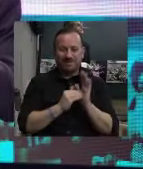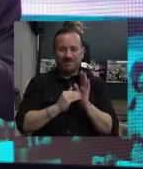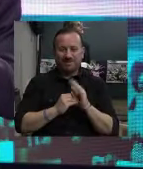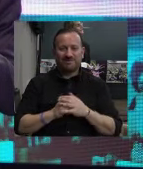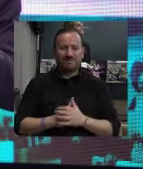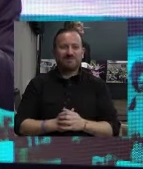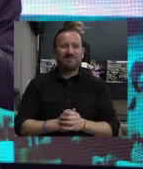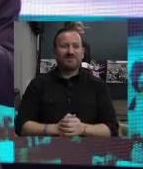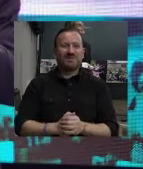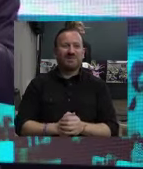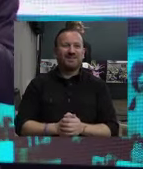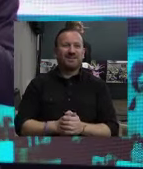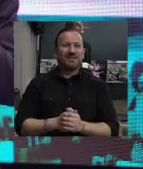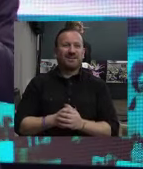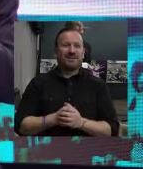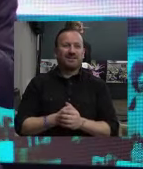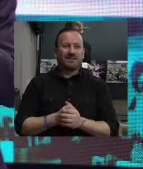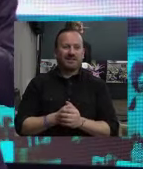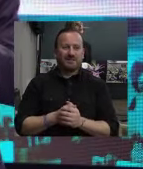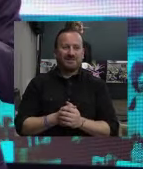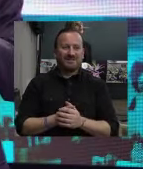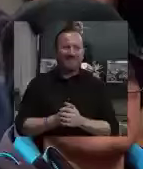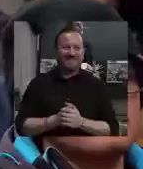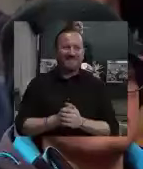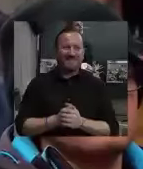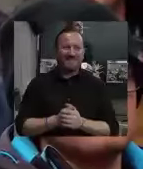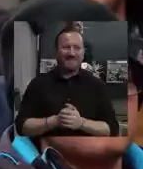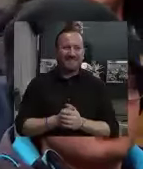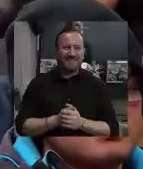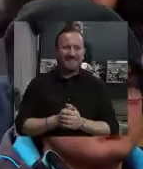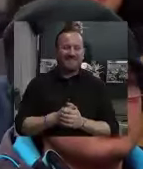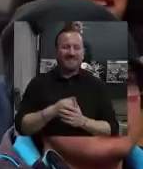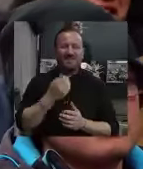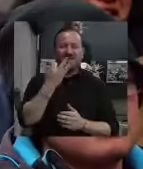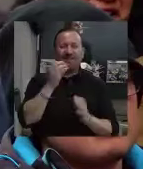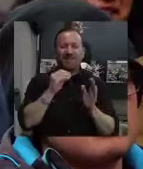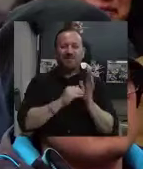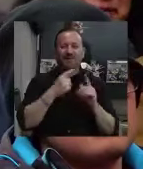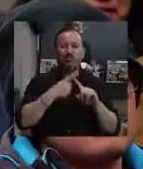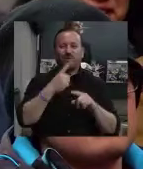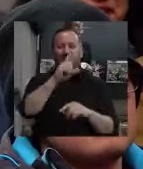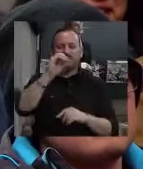eh 30,000 má 500 no 30,000 por 100 cuánto te